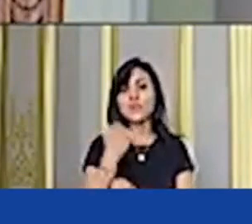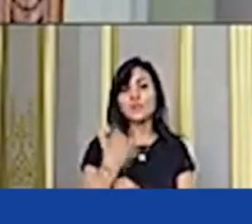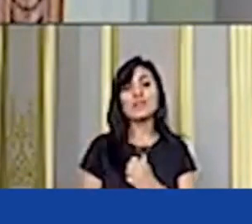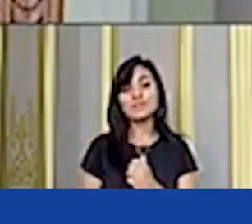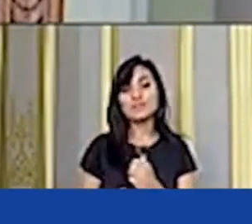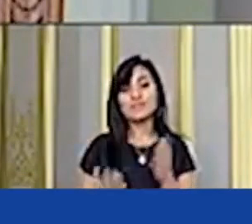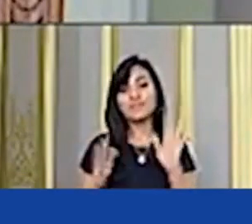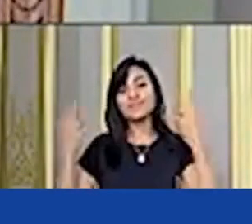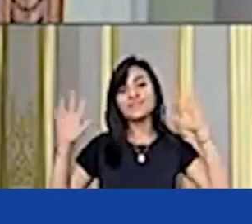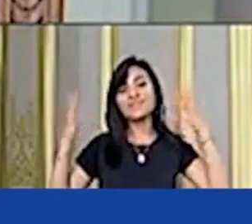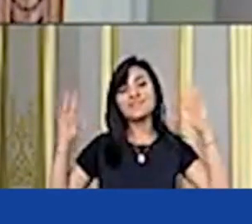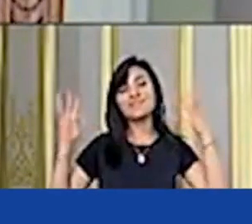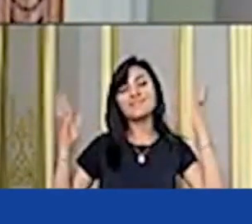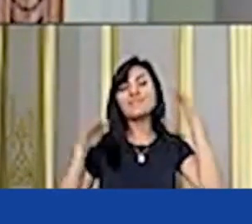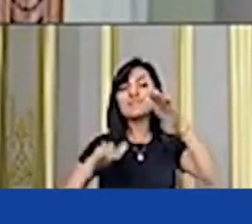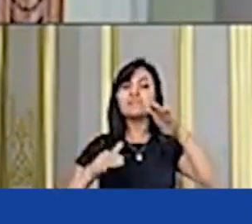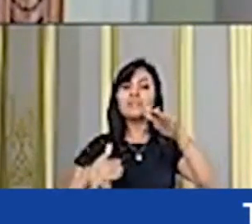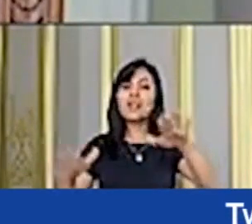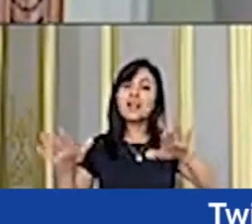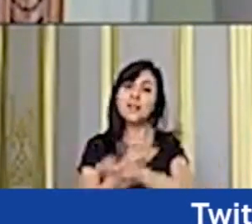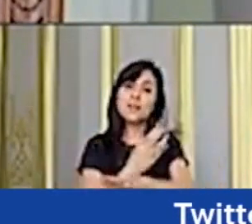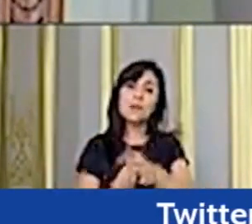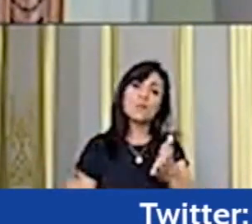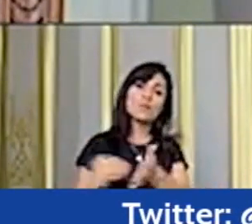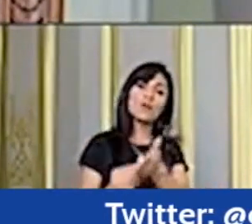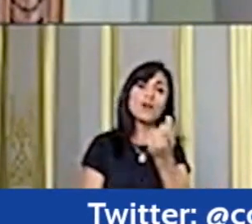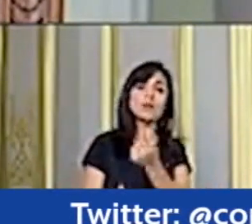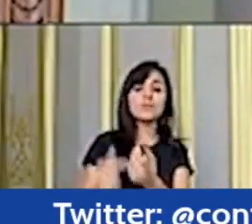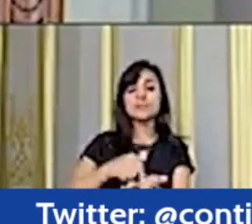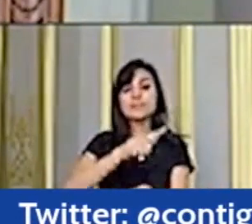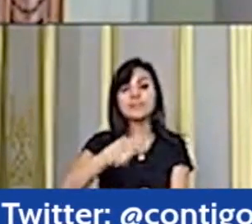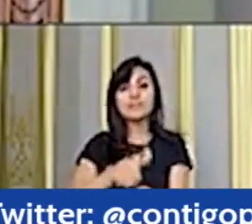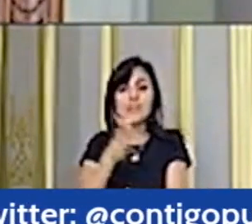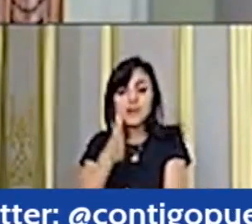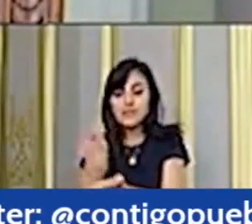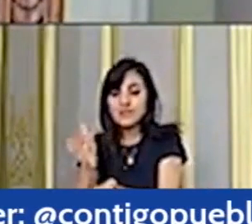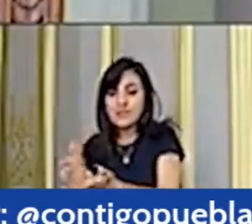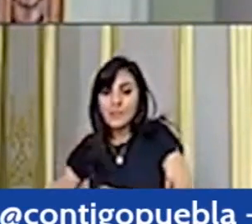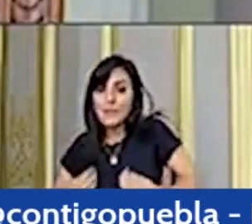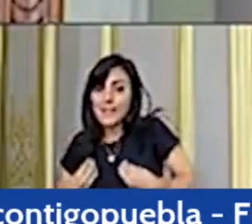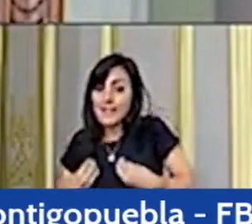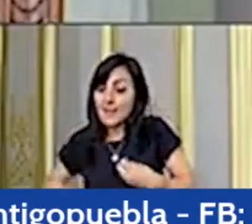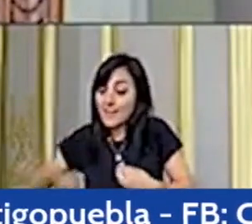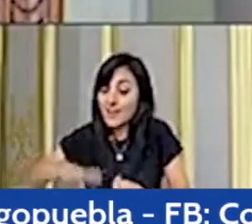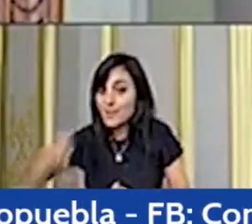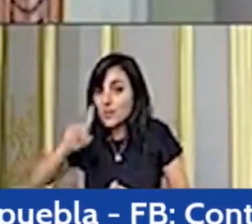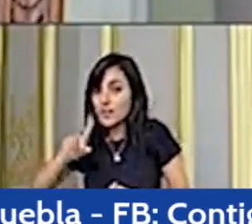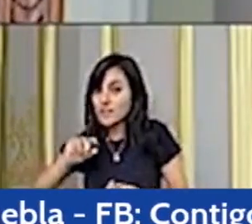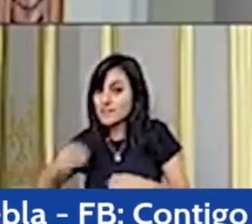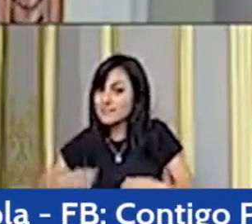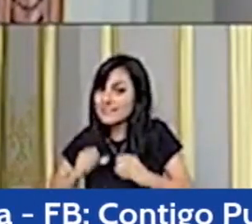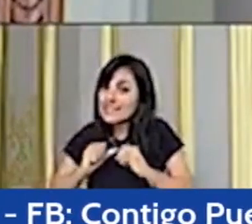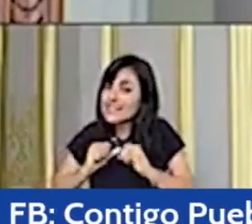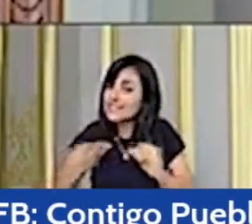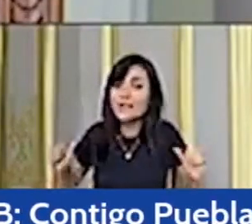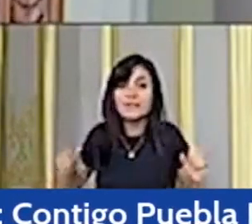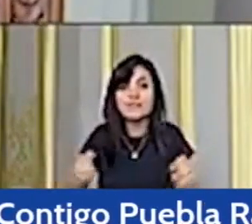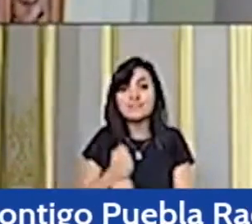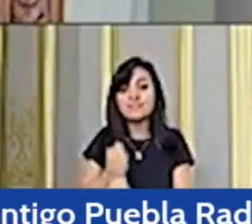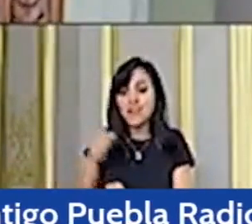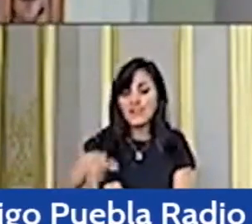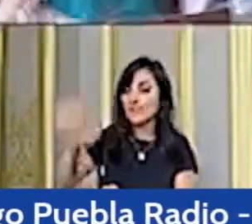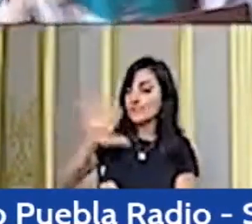comento de decreto por el que se reforman y adicionan diversas disposiciones de la ley para el acceso de las mujeres a una vida libre de violencia del Estado de